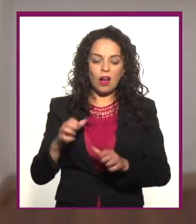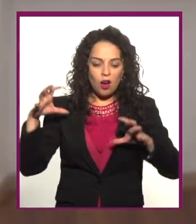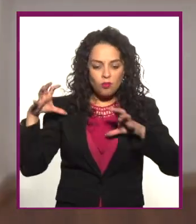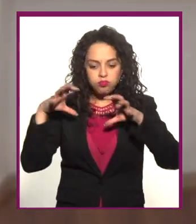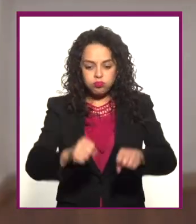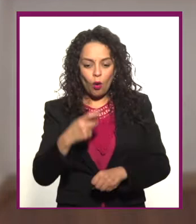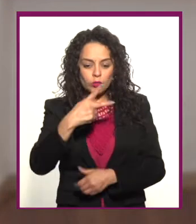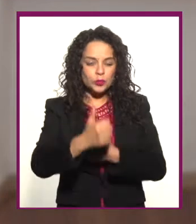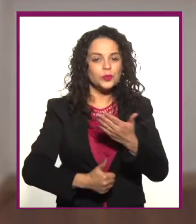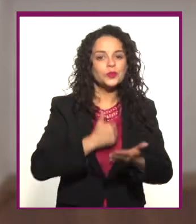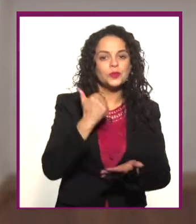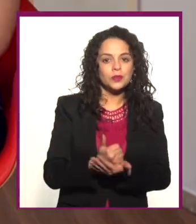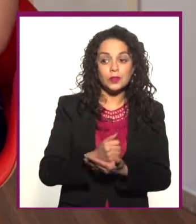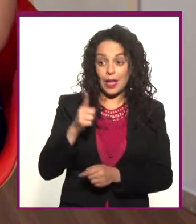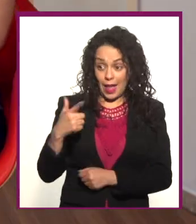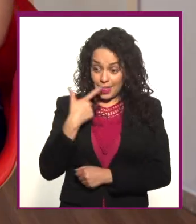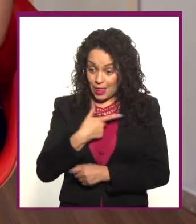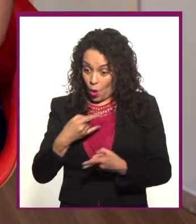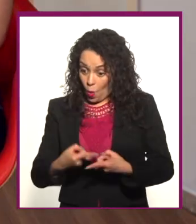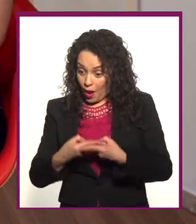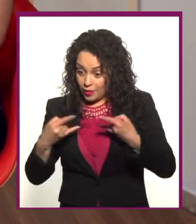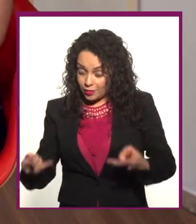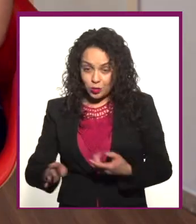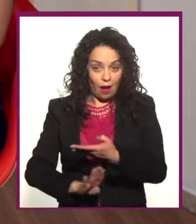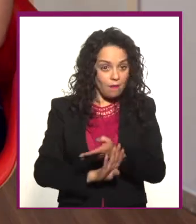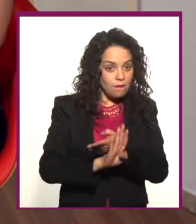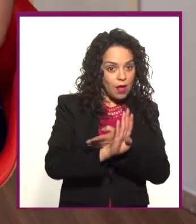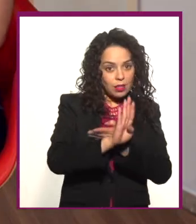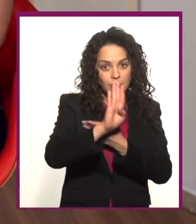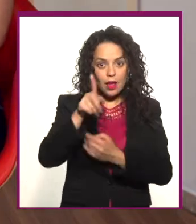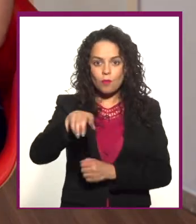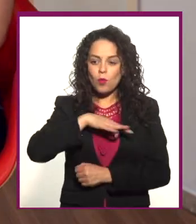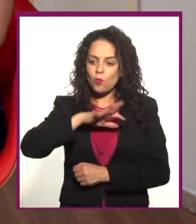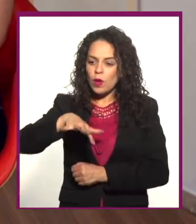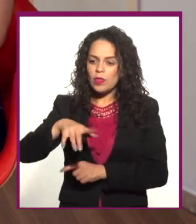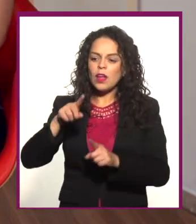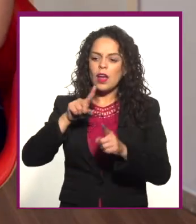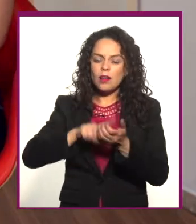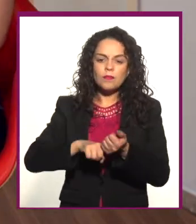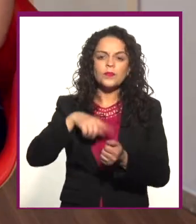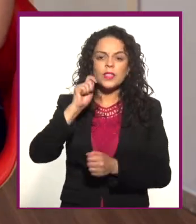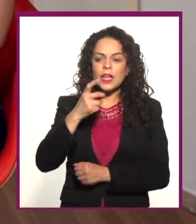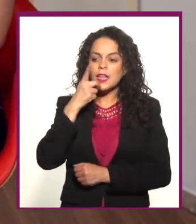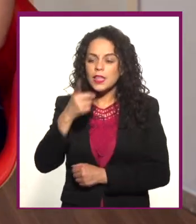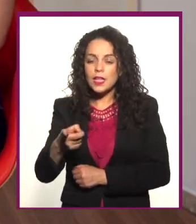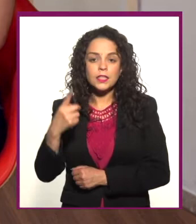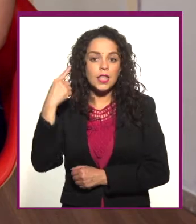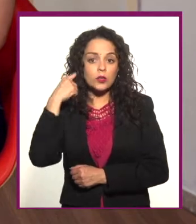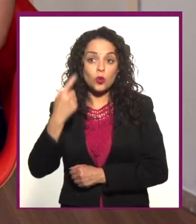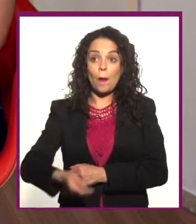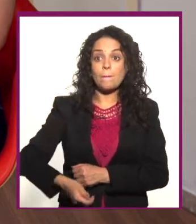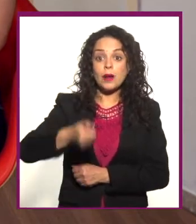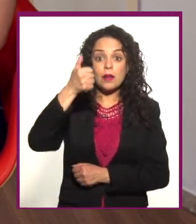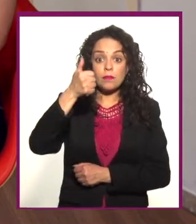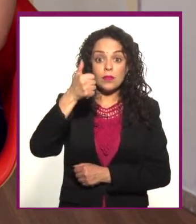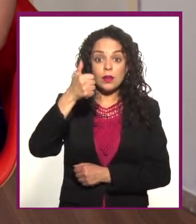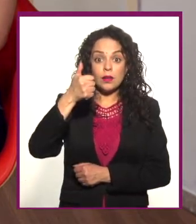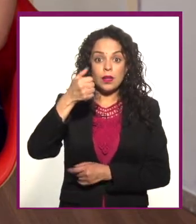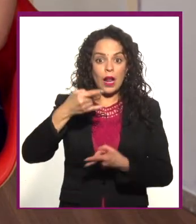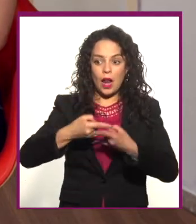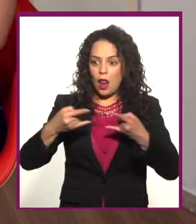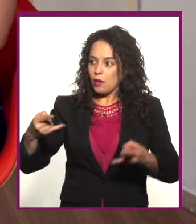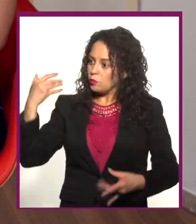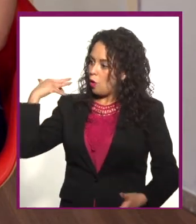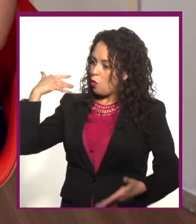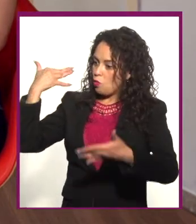y ocupación de su ciudad. Si les gustan las historias de fantasmas, pueden buscar El Presagio, donde se escucha por